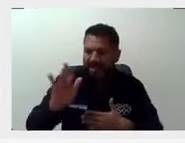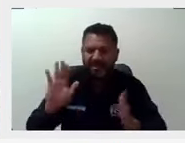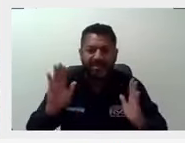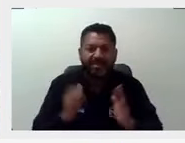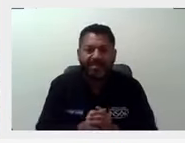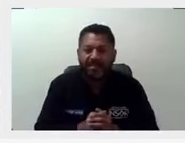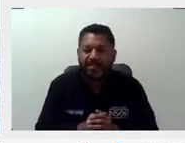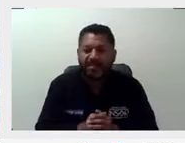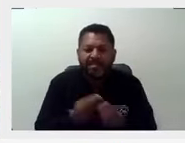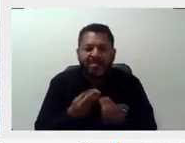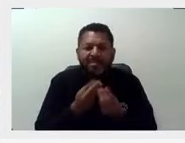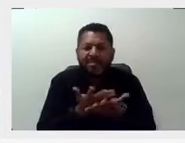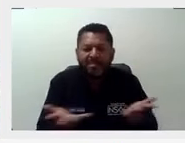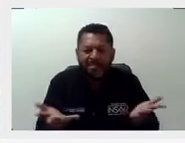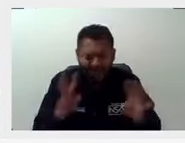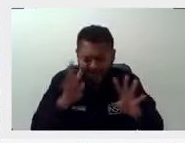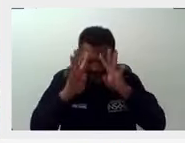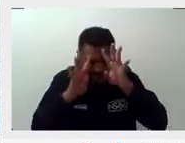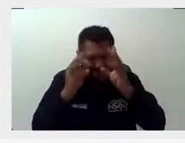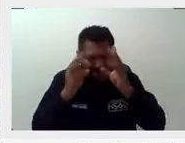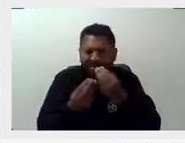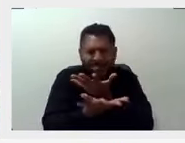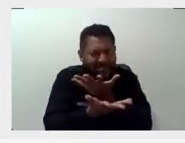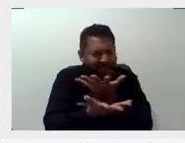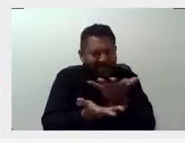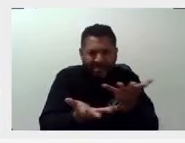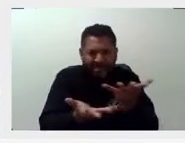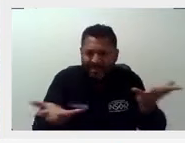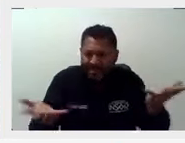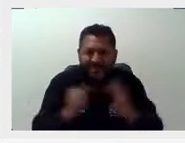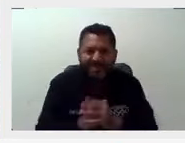una creatividad amplísimas para este tiempo.